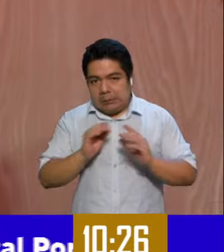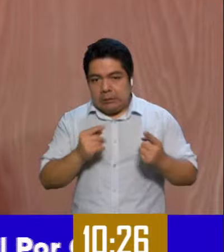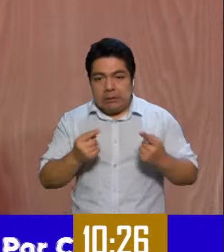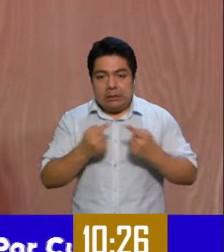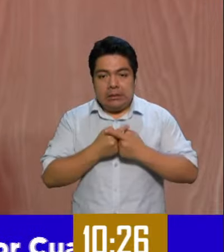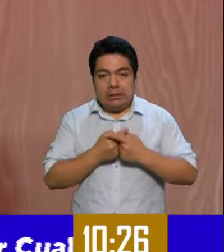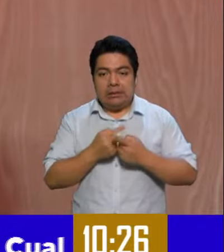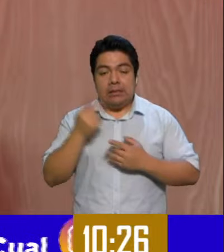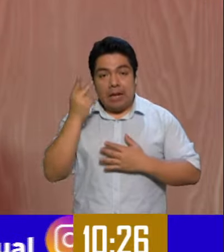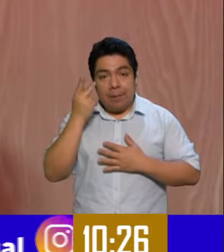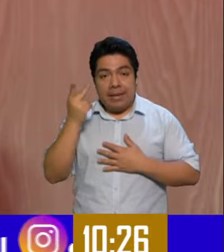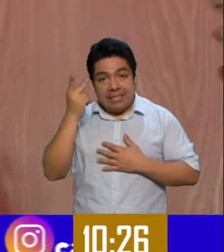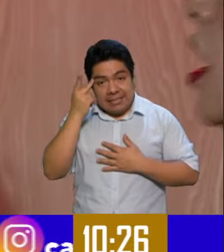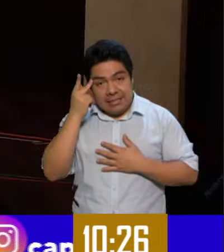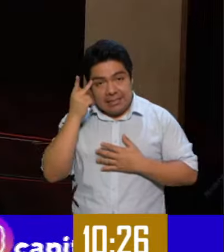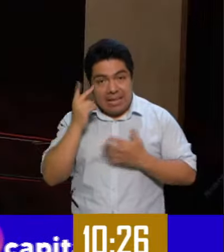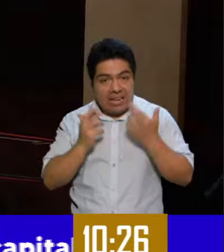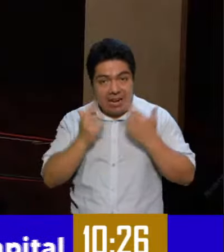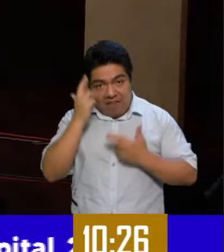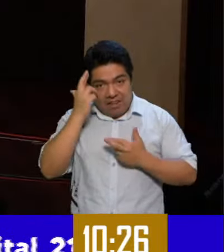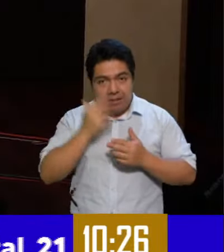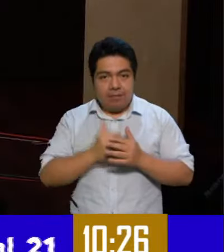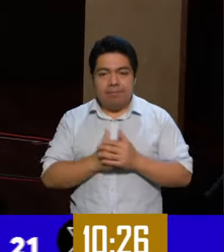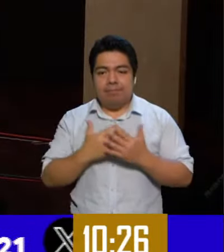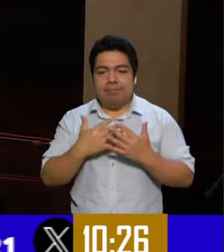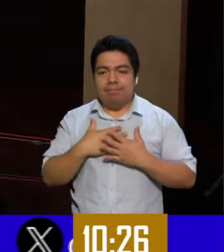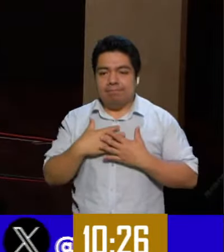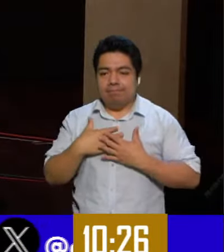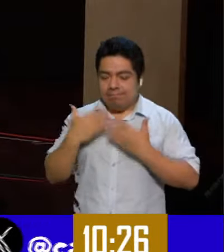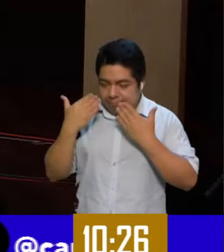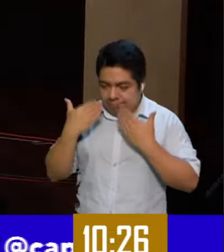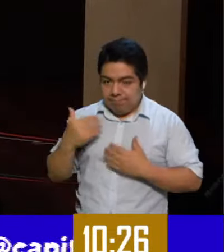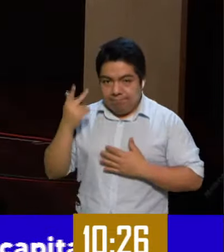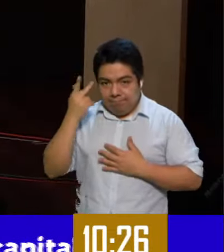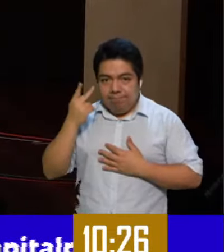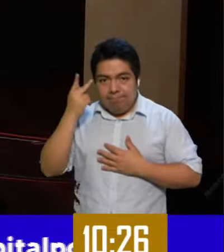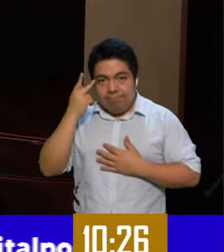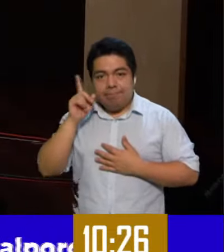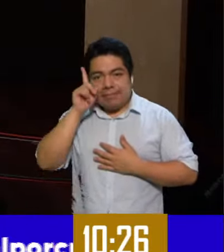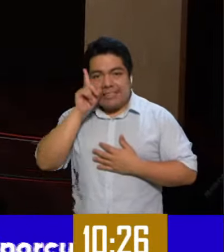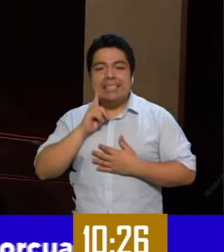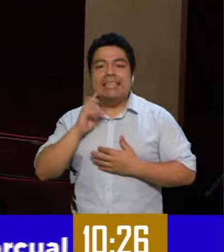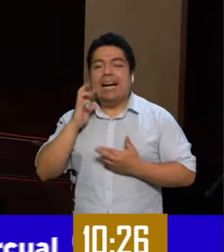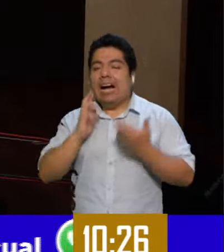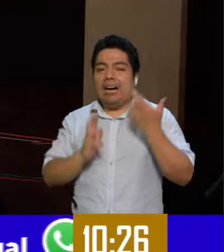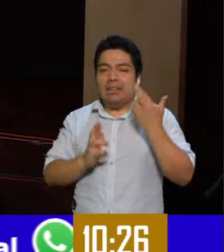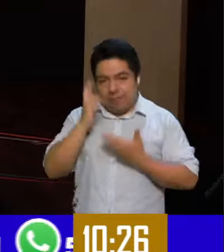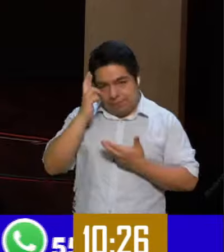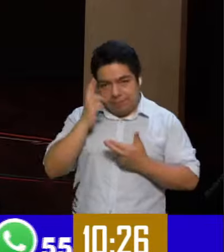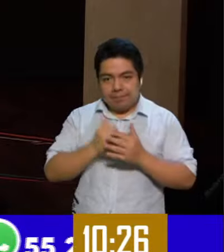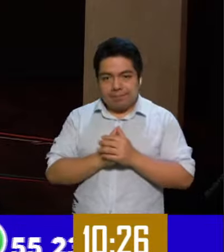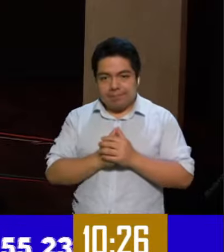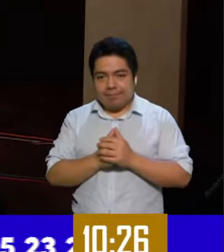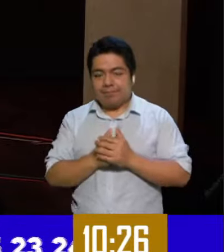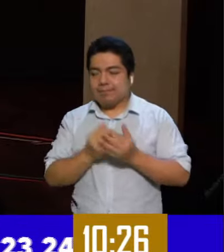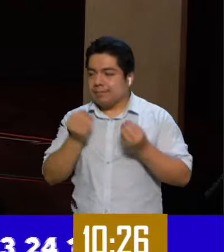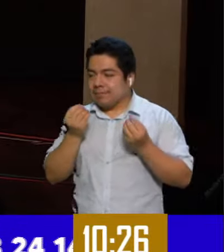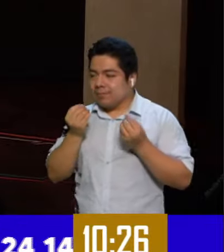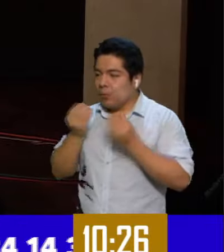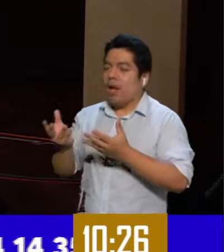llama Princesa Rebelde. ¡Ay, Ándele. esa soy yo! Ese- Princesa ¿Sí? Rebelde, sí. Vos tú anuncia, por favor, a Shanique. Te la